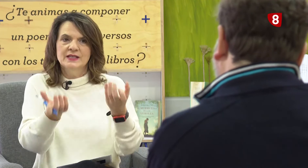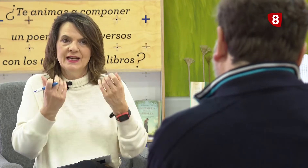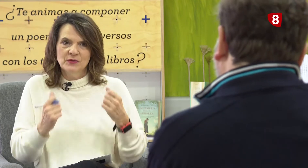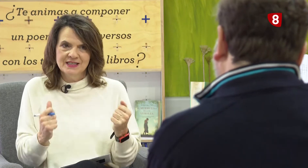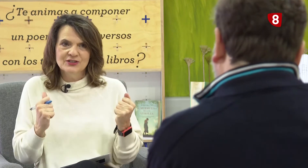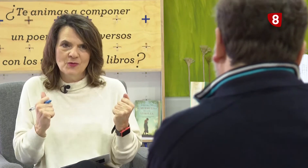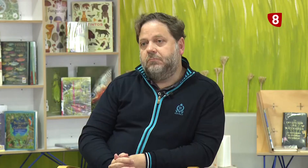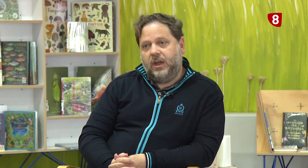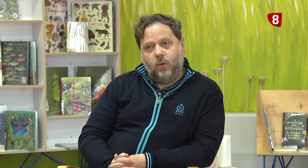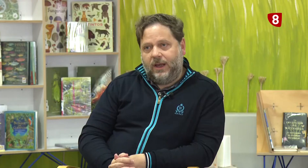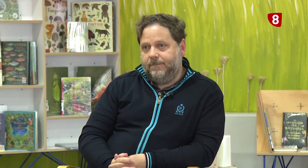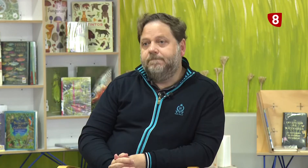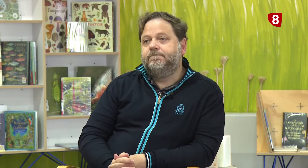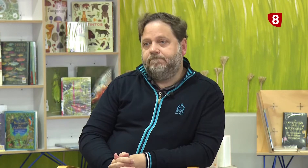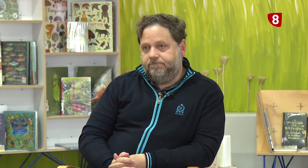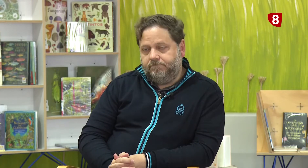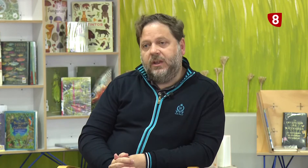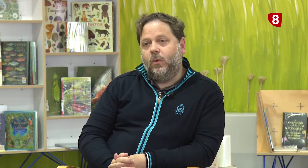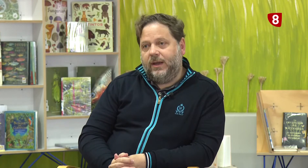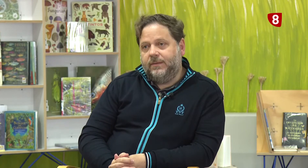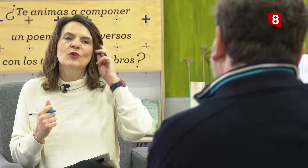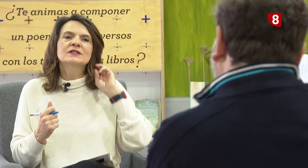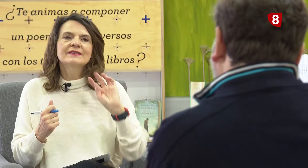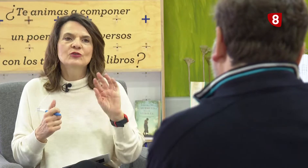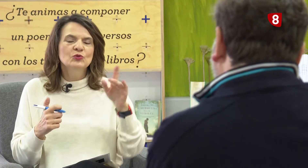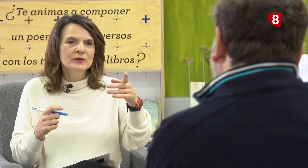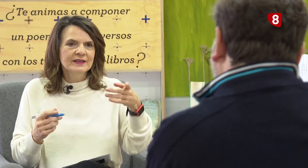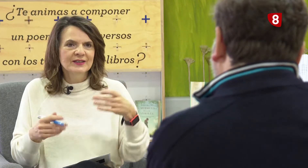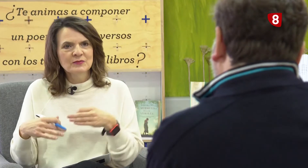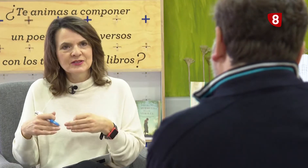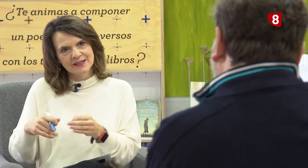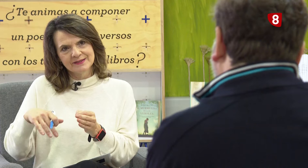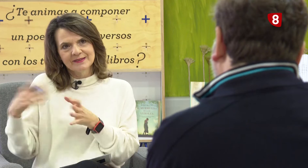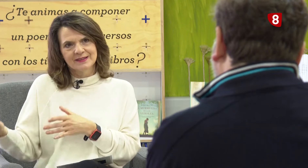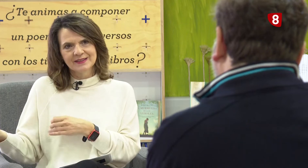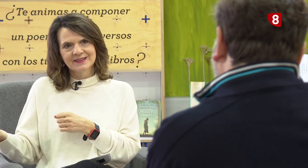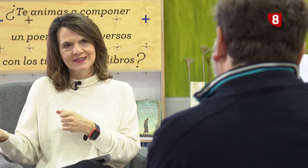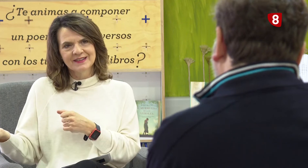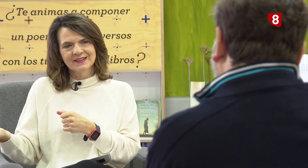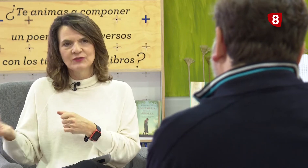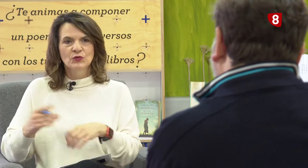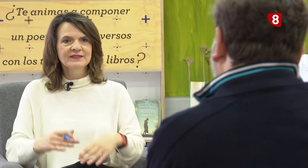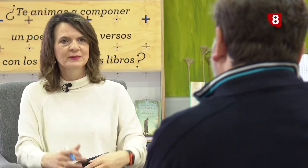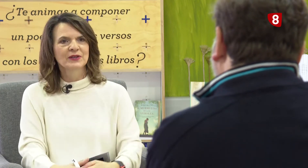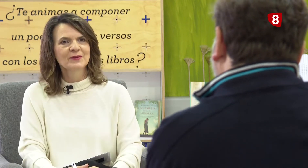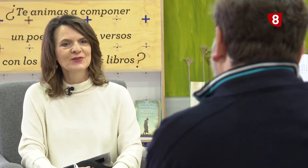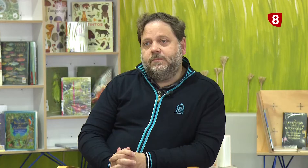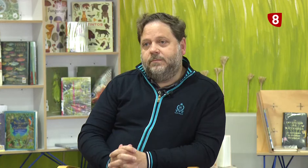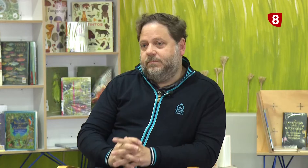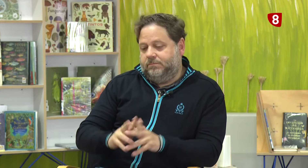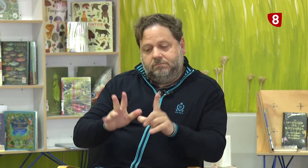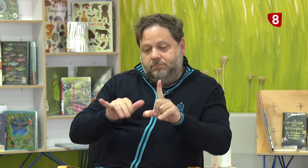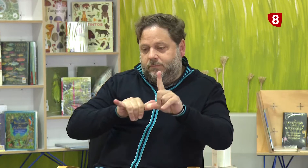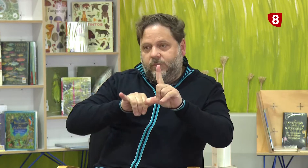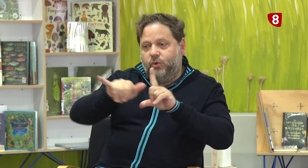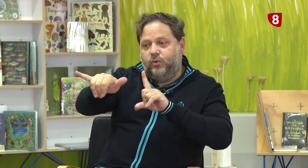bueno, pues en la lengua de signos igual, hay que adaptar un signo a eso. Igual. ¿Cómo se dice youtuber y cómo se dice influencer, por ejemplo? ¿Nos